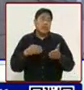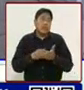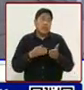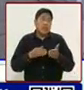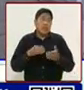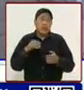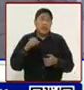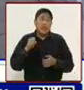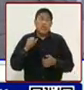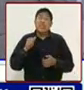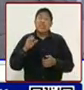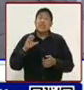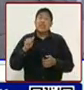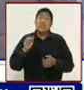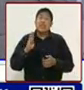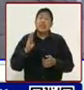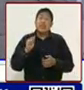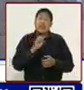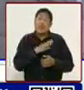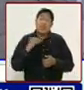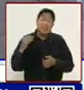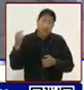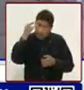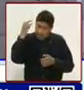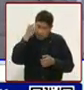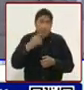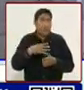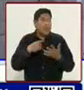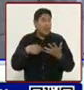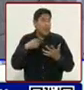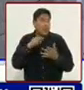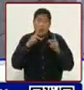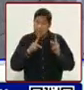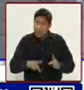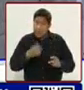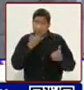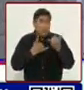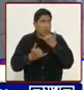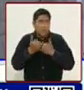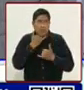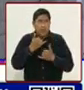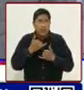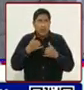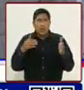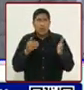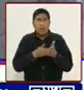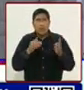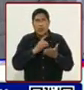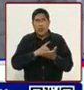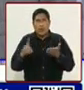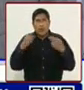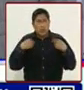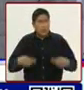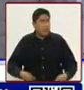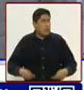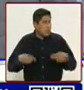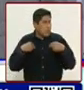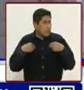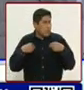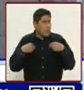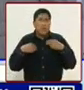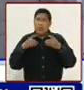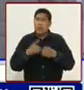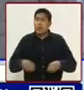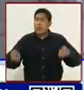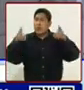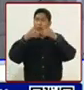Sencata. Adicionalmente, entre las personas que han cometido delitos contra los derechos humanos, contra la dignidad de